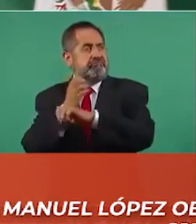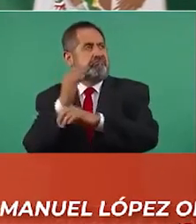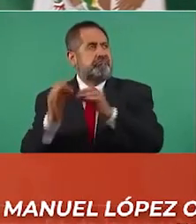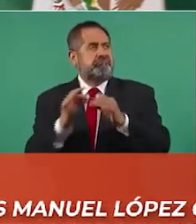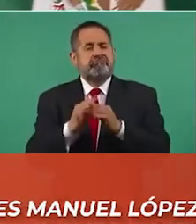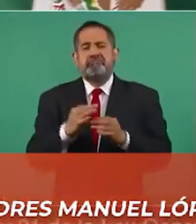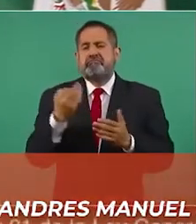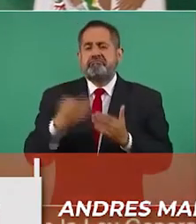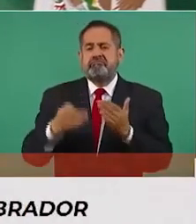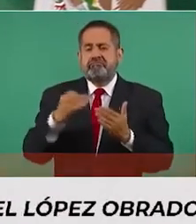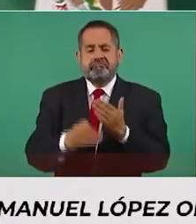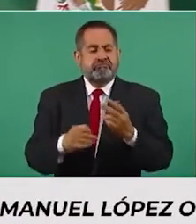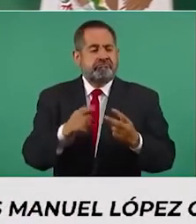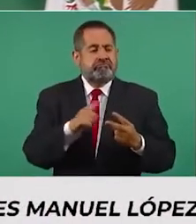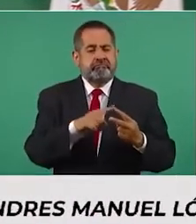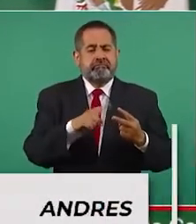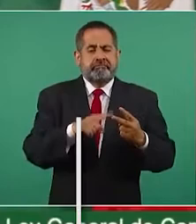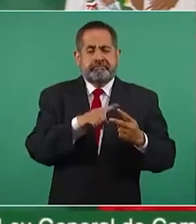más